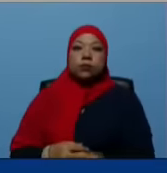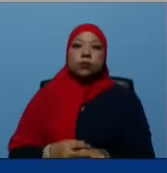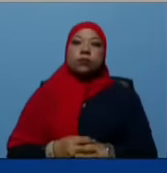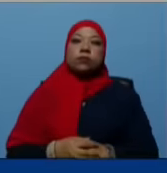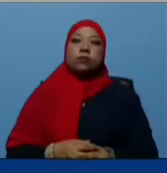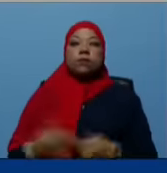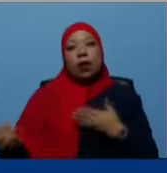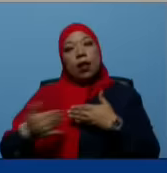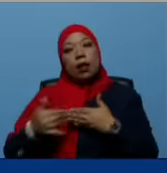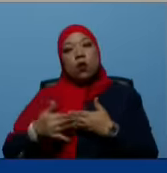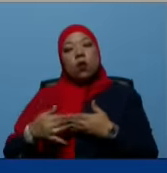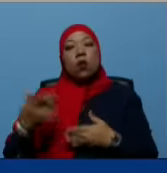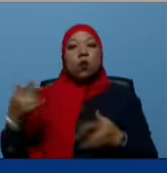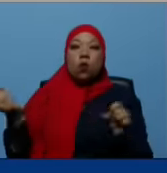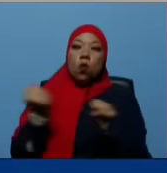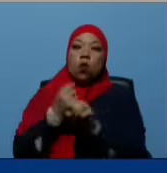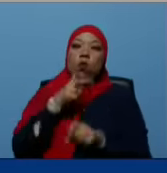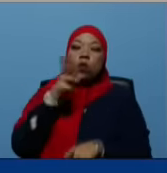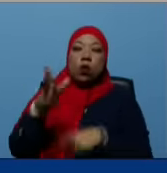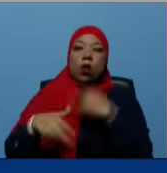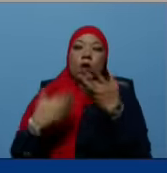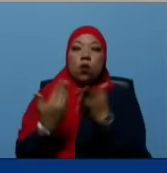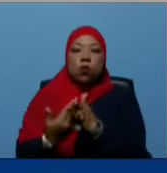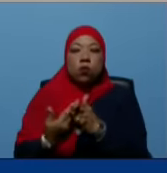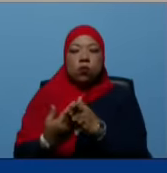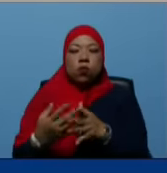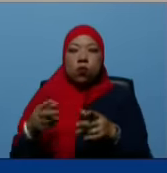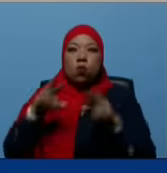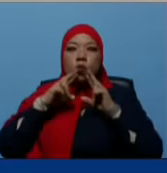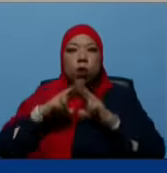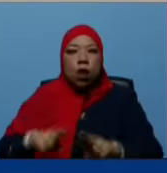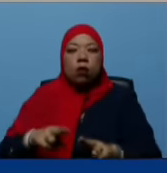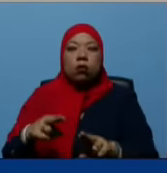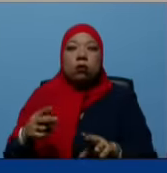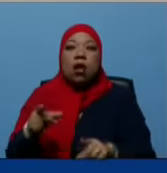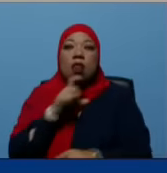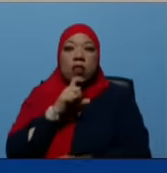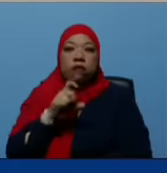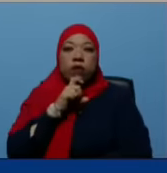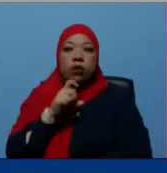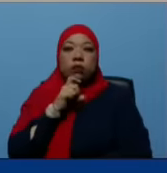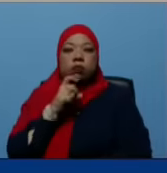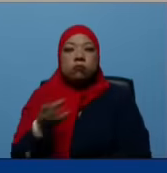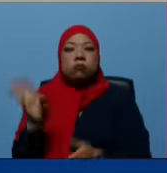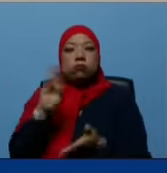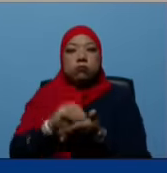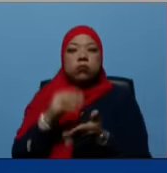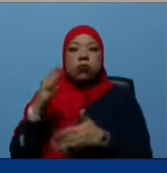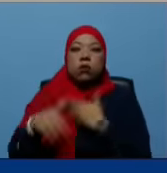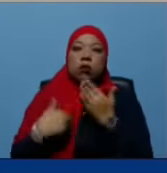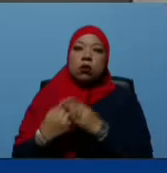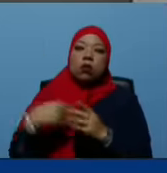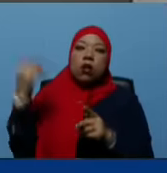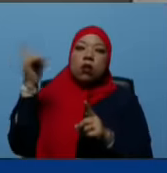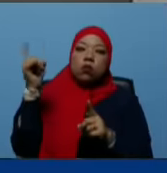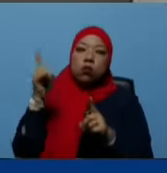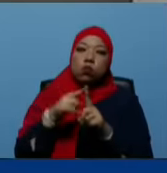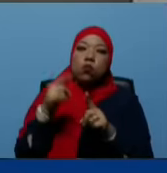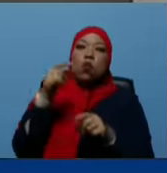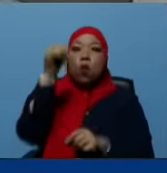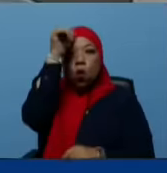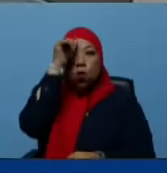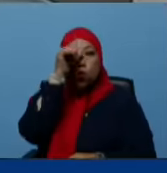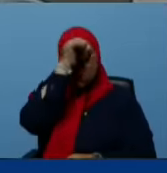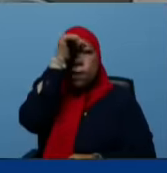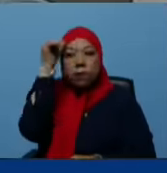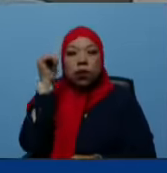Y el ataque iba a ser tan catastrófico que iba a resultar bien difícil restaurar la electricidad para el domingo